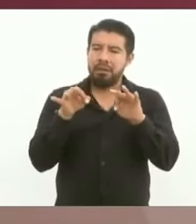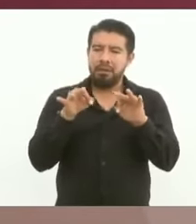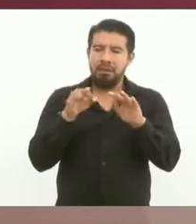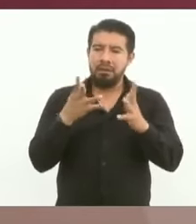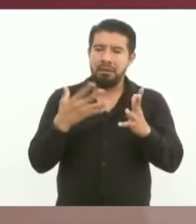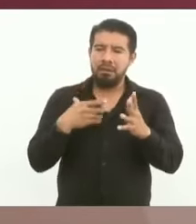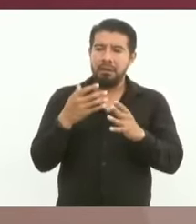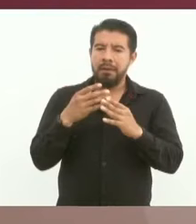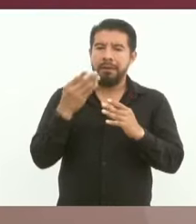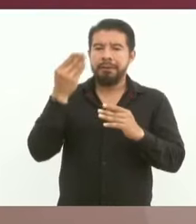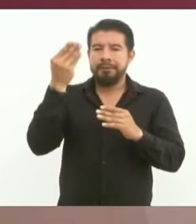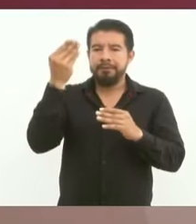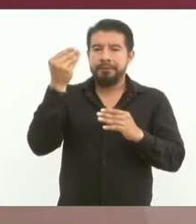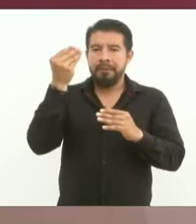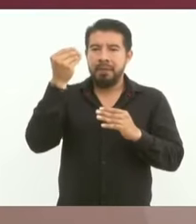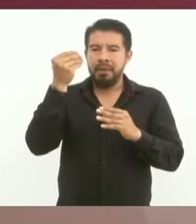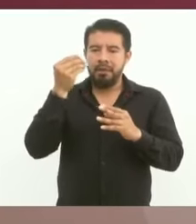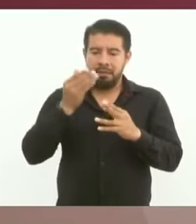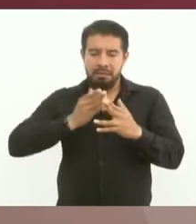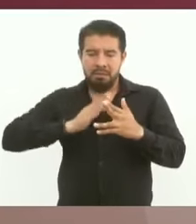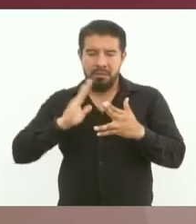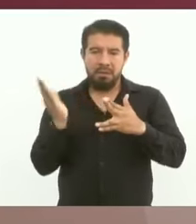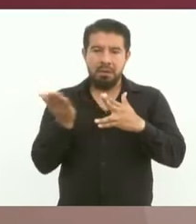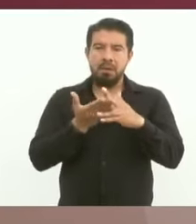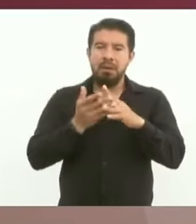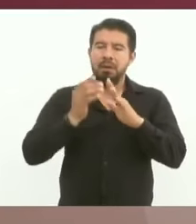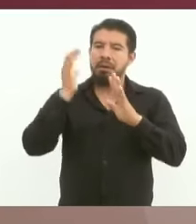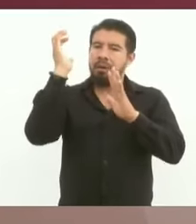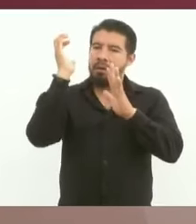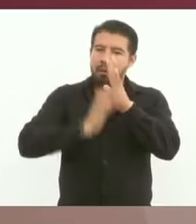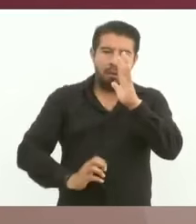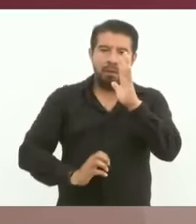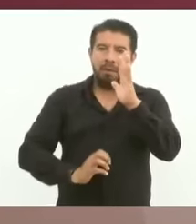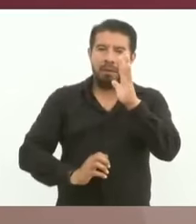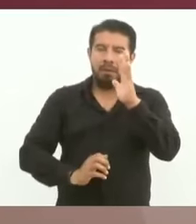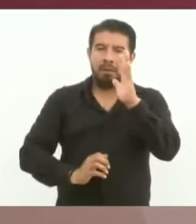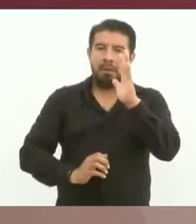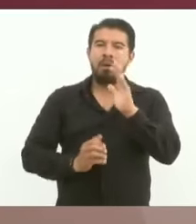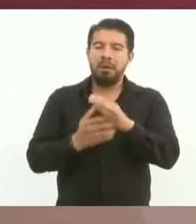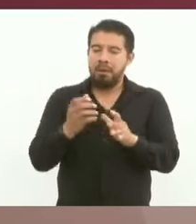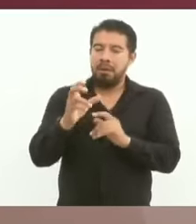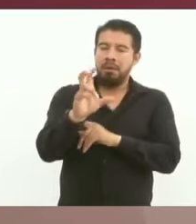al momento de jubilarse iban a recibir el